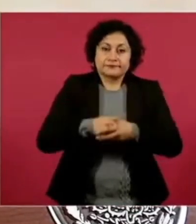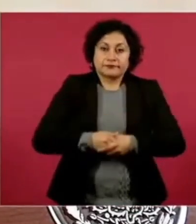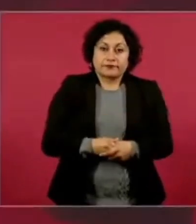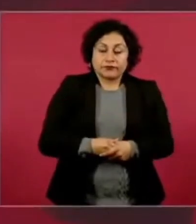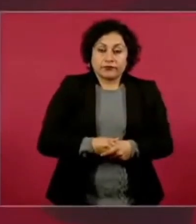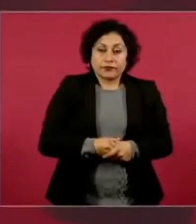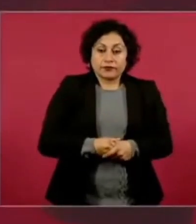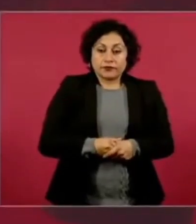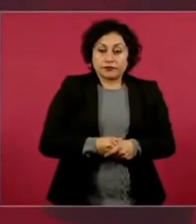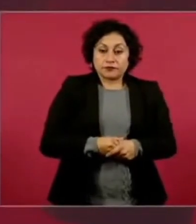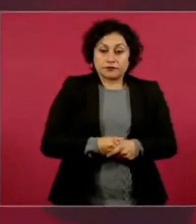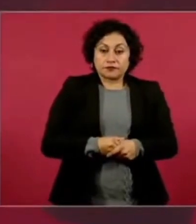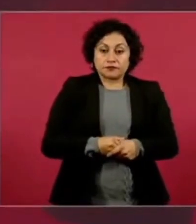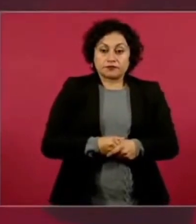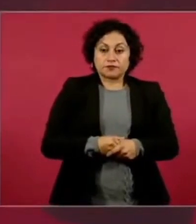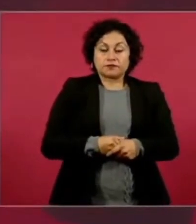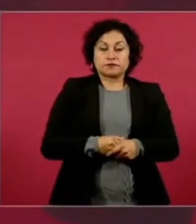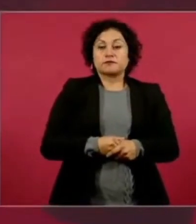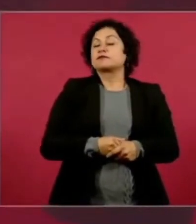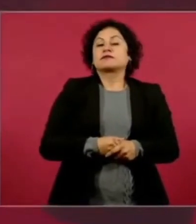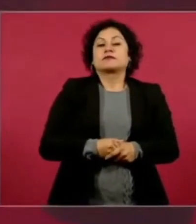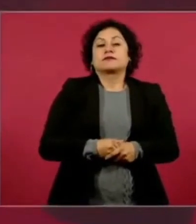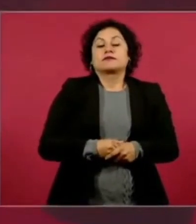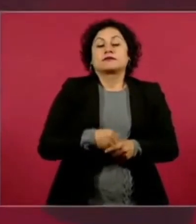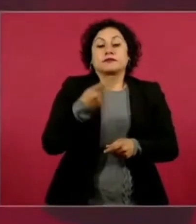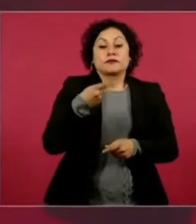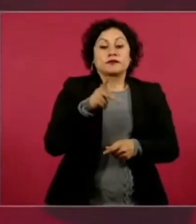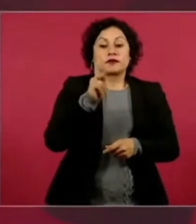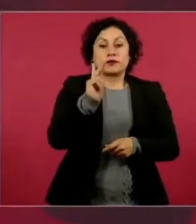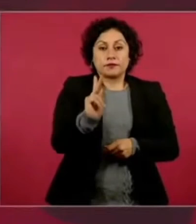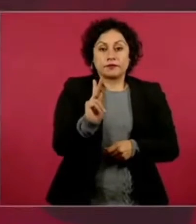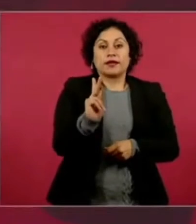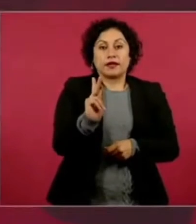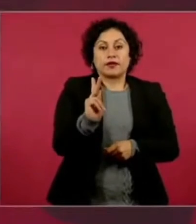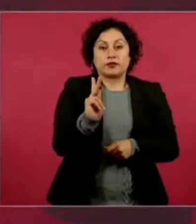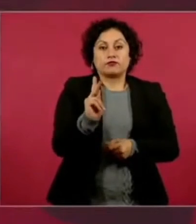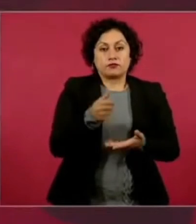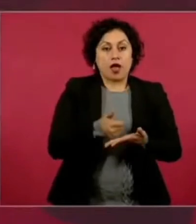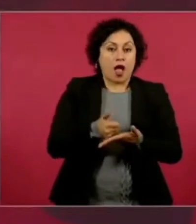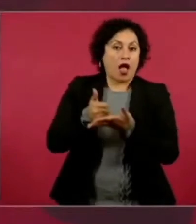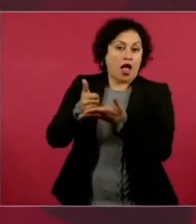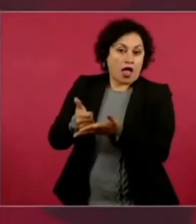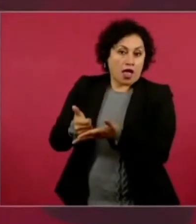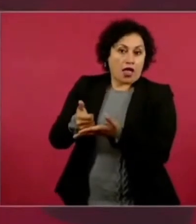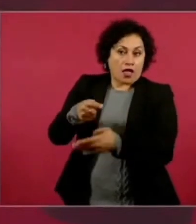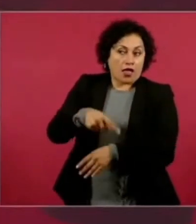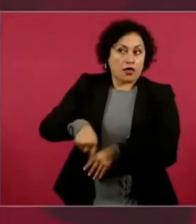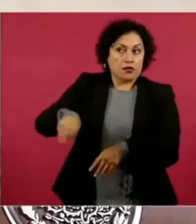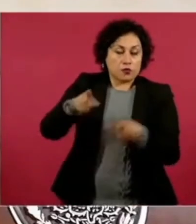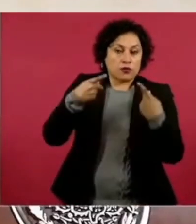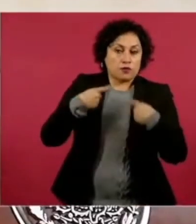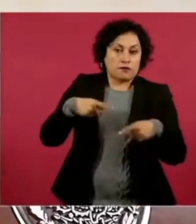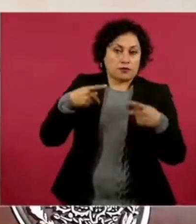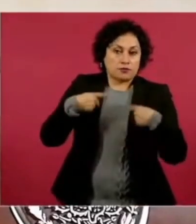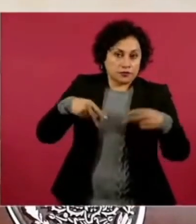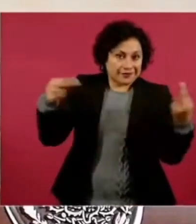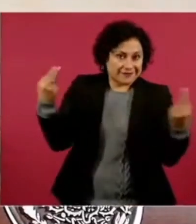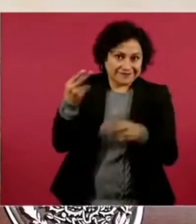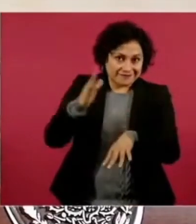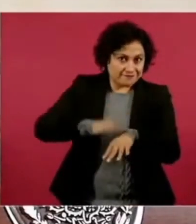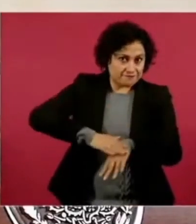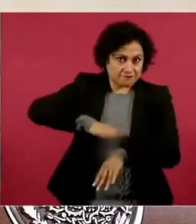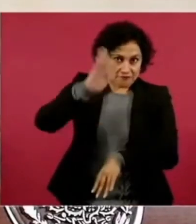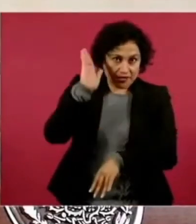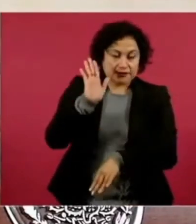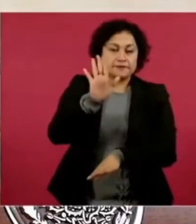sí vamos a tener la posibilidad de ayudar a la gente más necesitada. Por ejemplo, en el